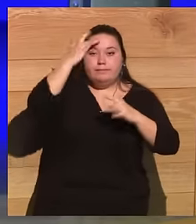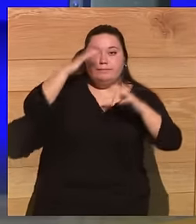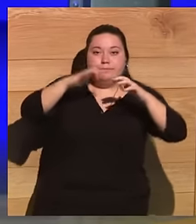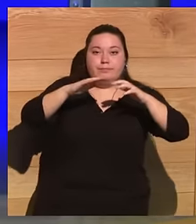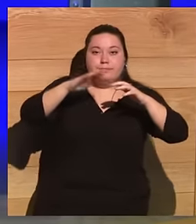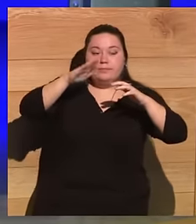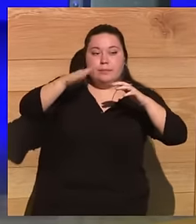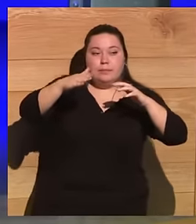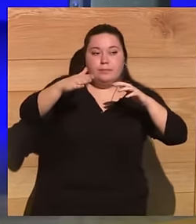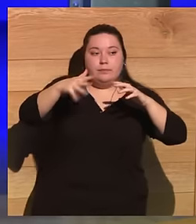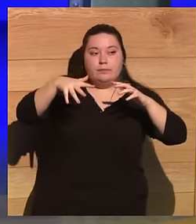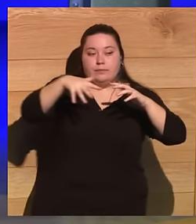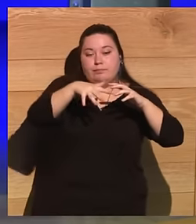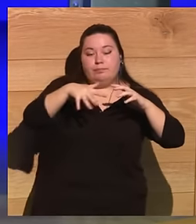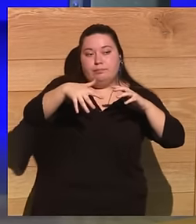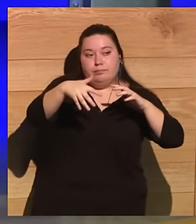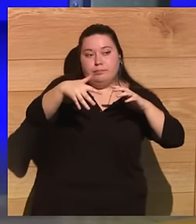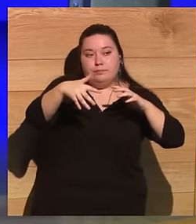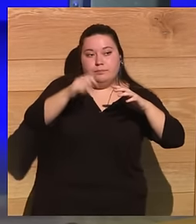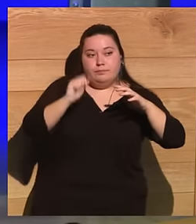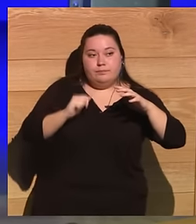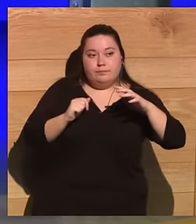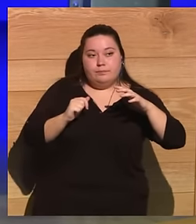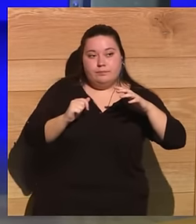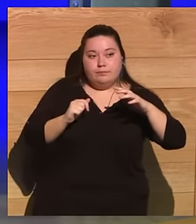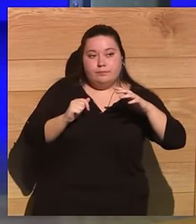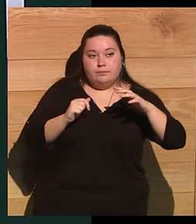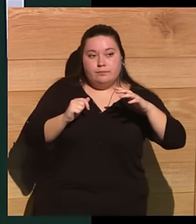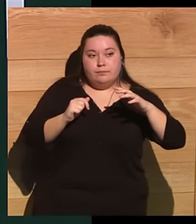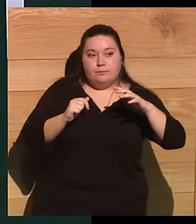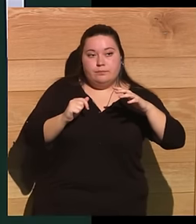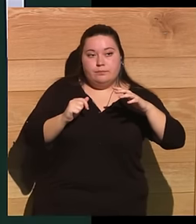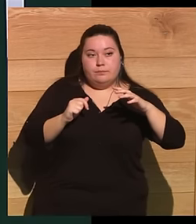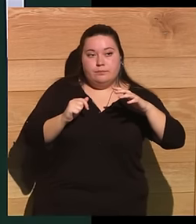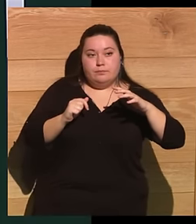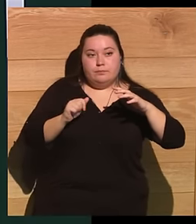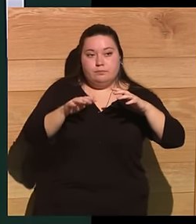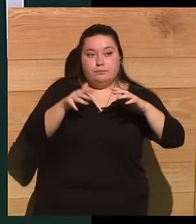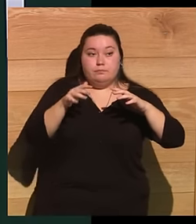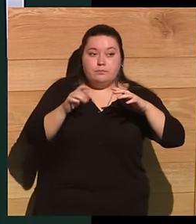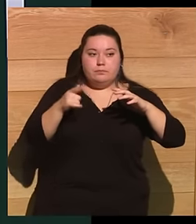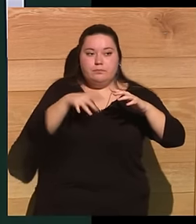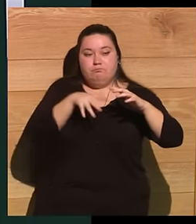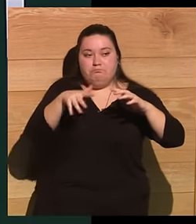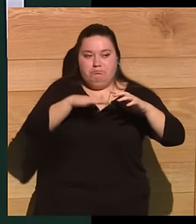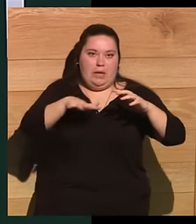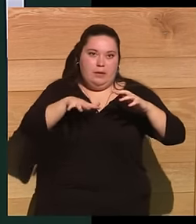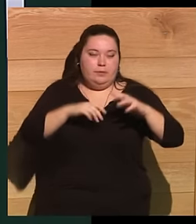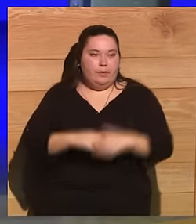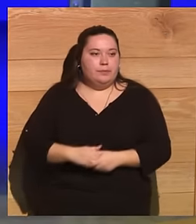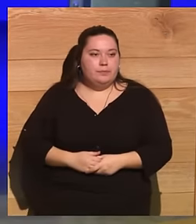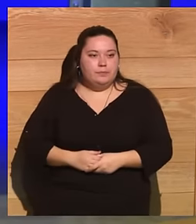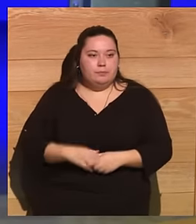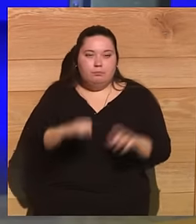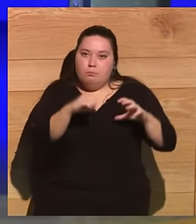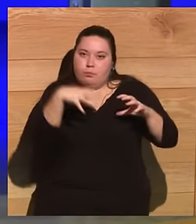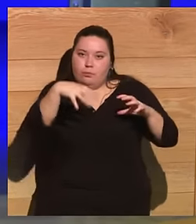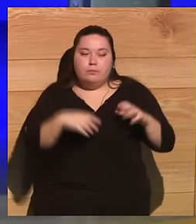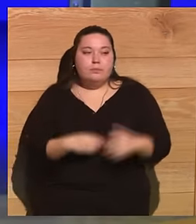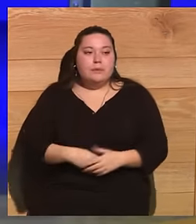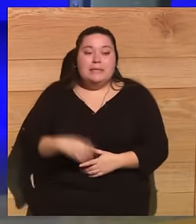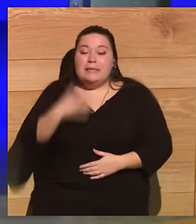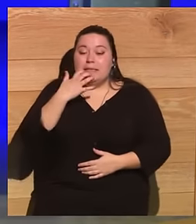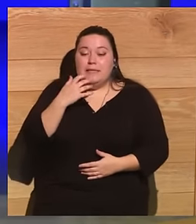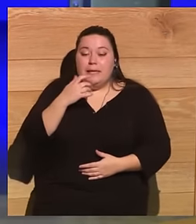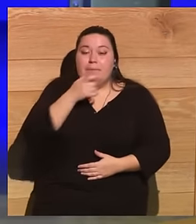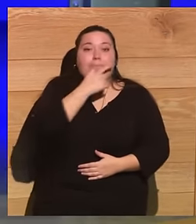superior, podemos ver que había una activación superiotemporal, y luego si está leyendo palabras, luego